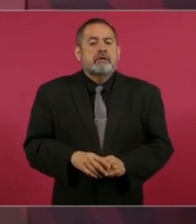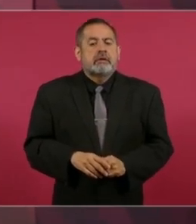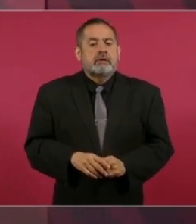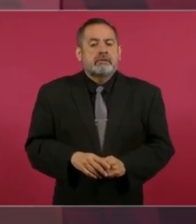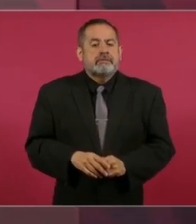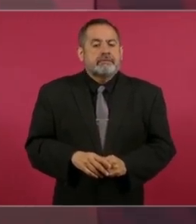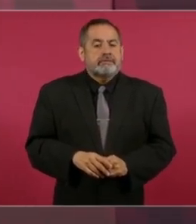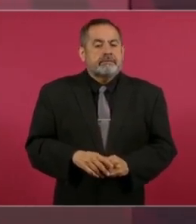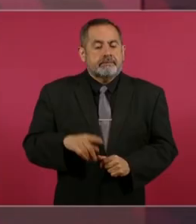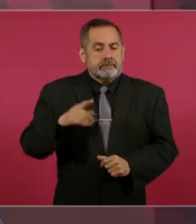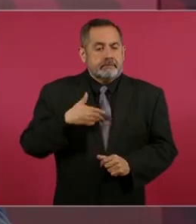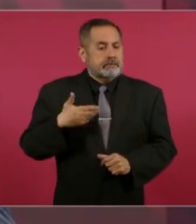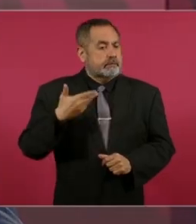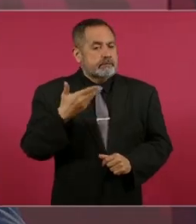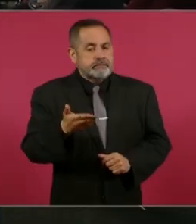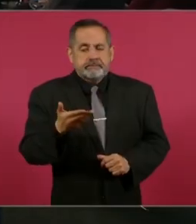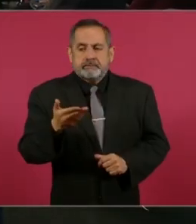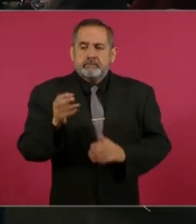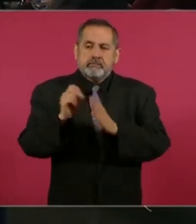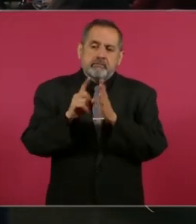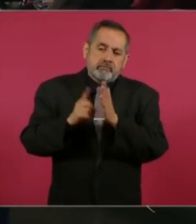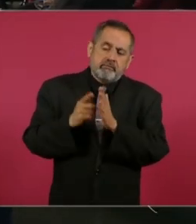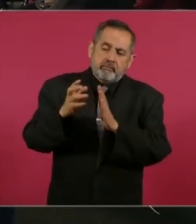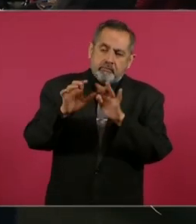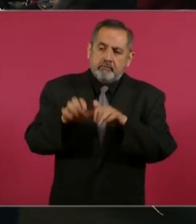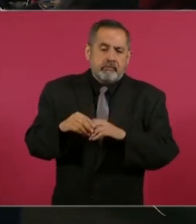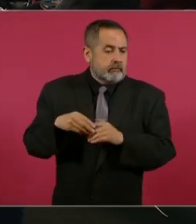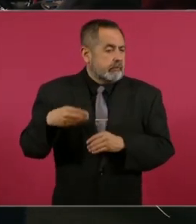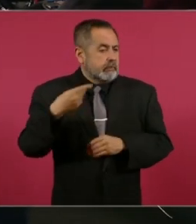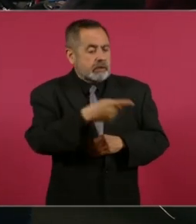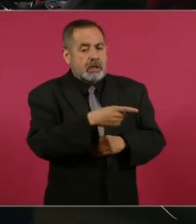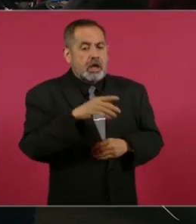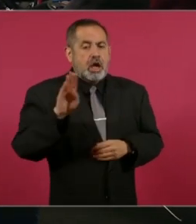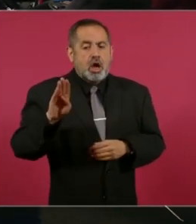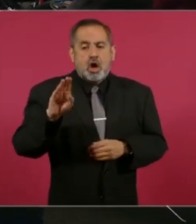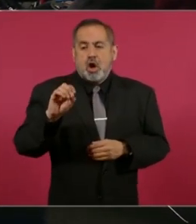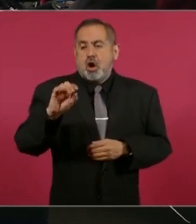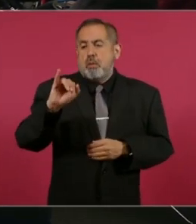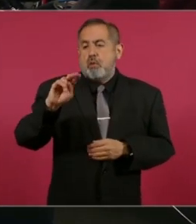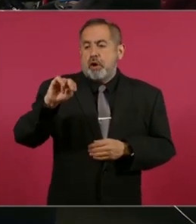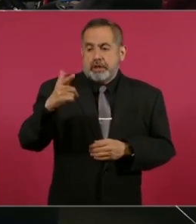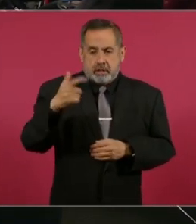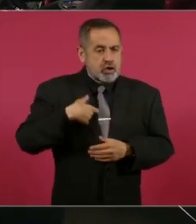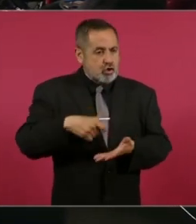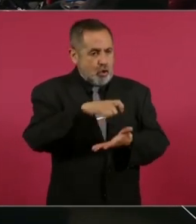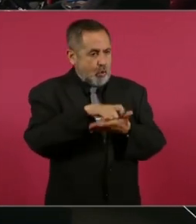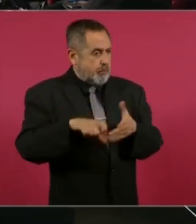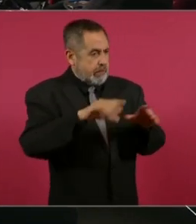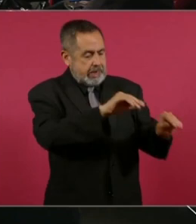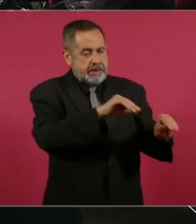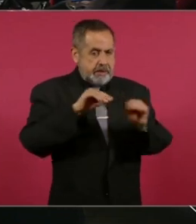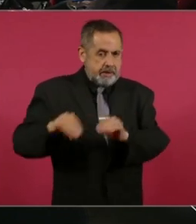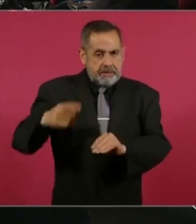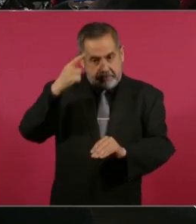se hizo una solicitud para comprar aviones a Boeing para Mexicana.